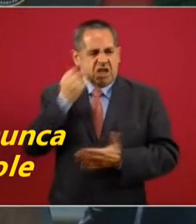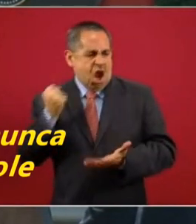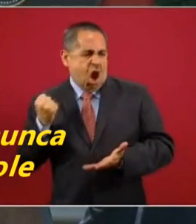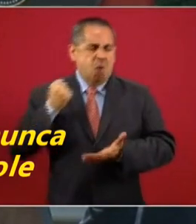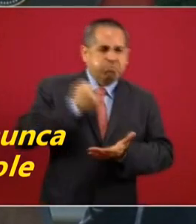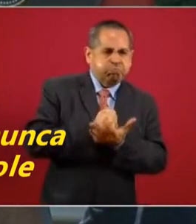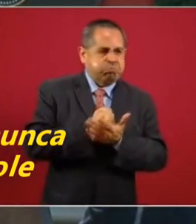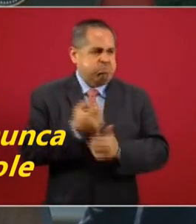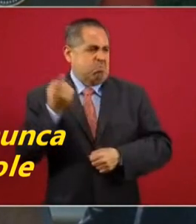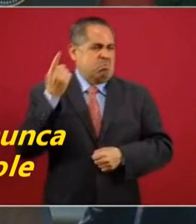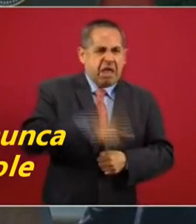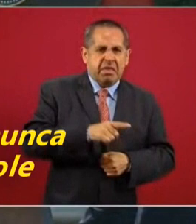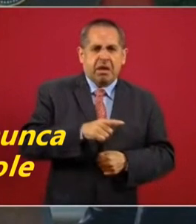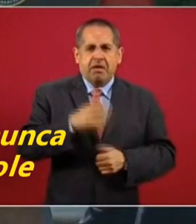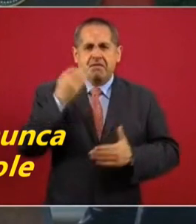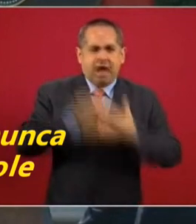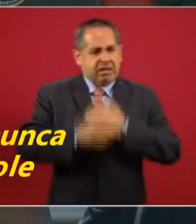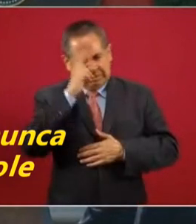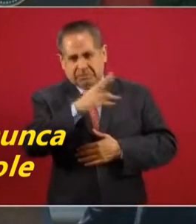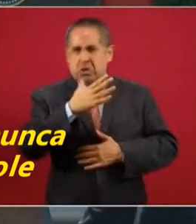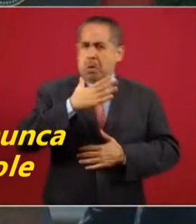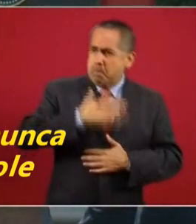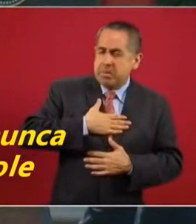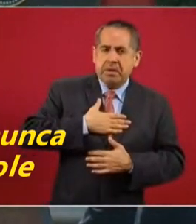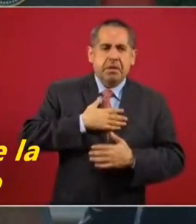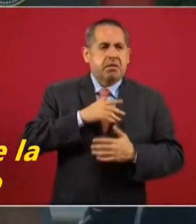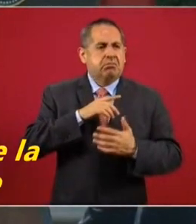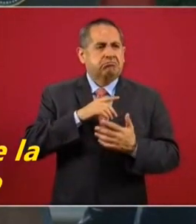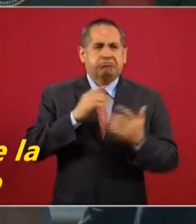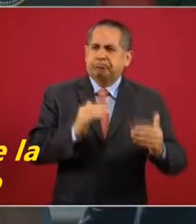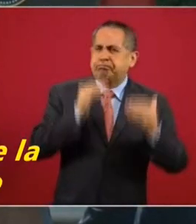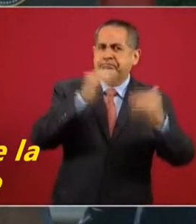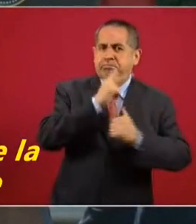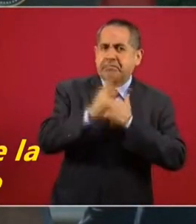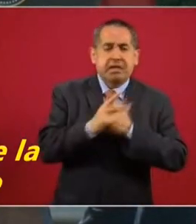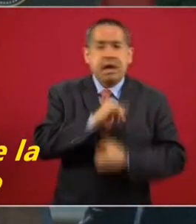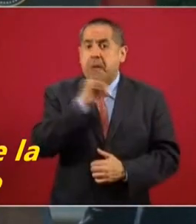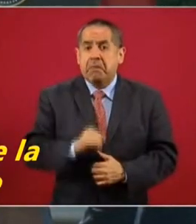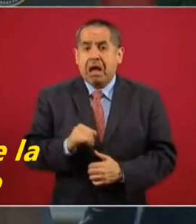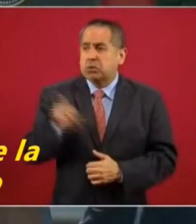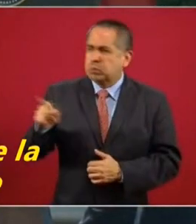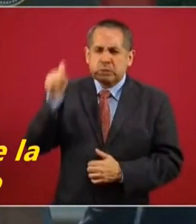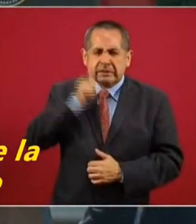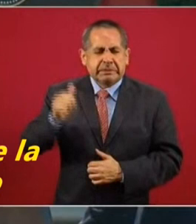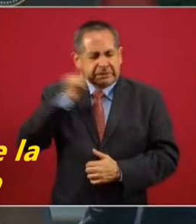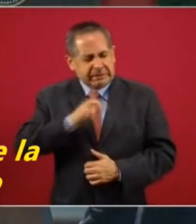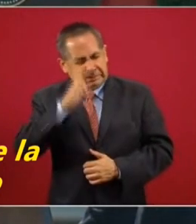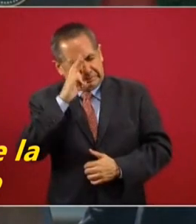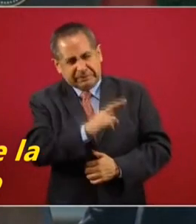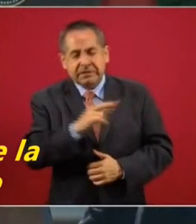nunca ha buscado imponernos nada que viole o vulnere nuestra